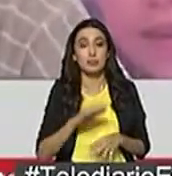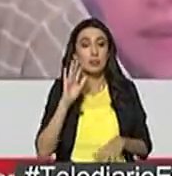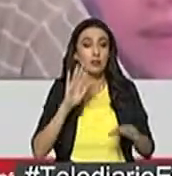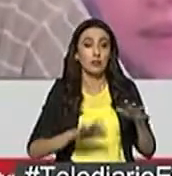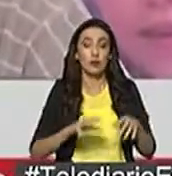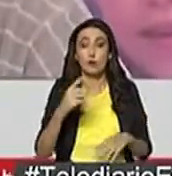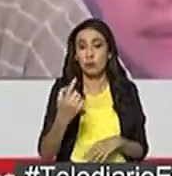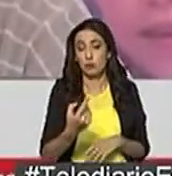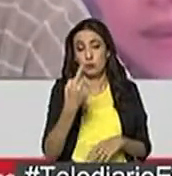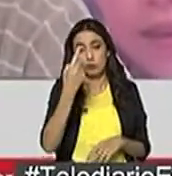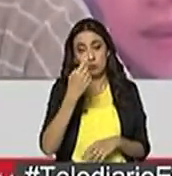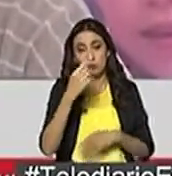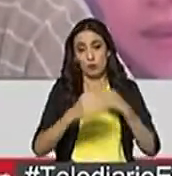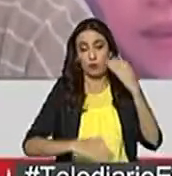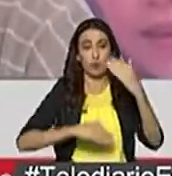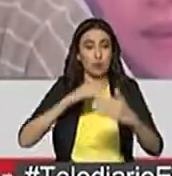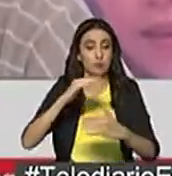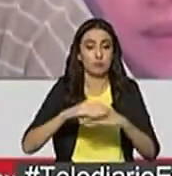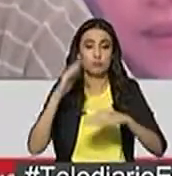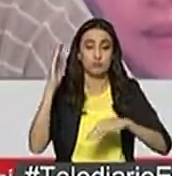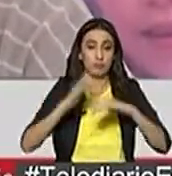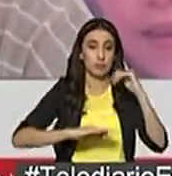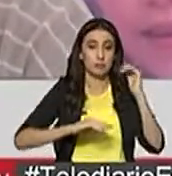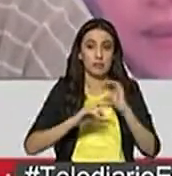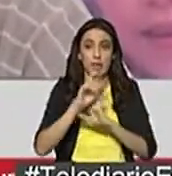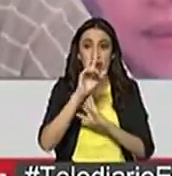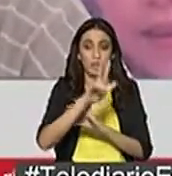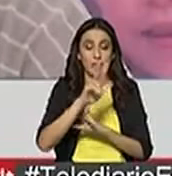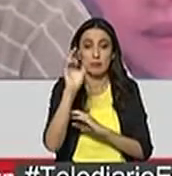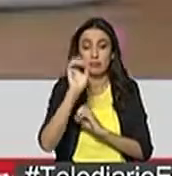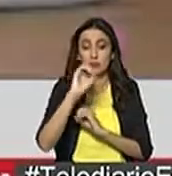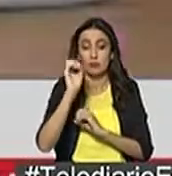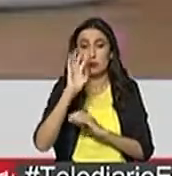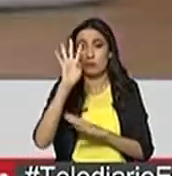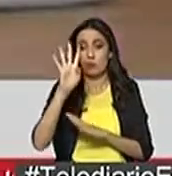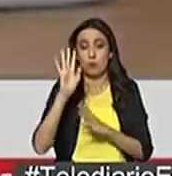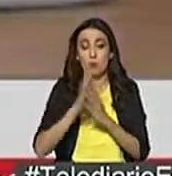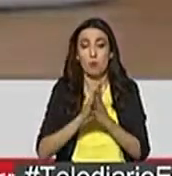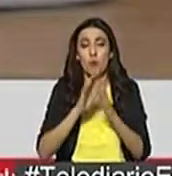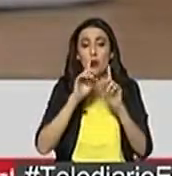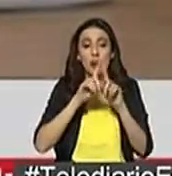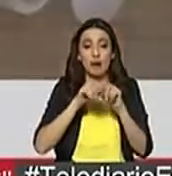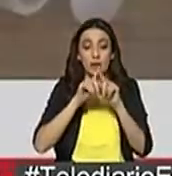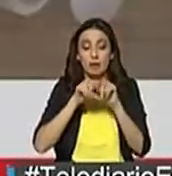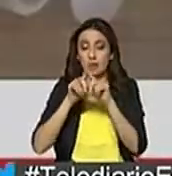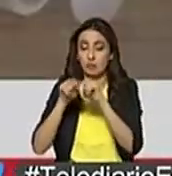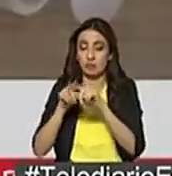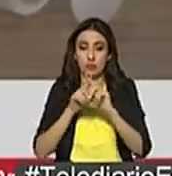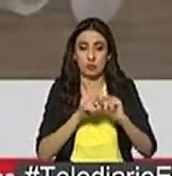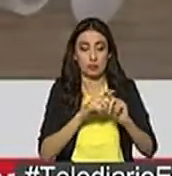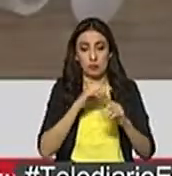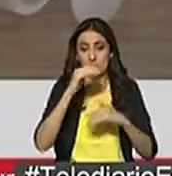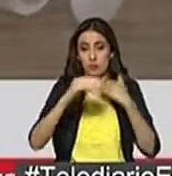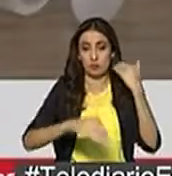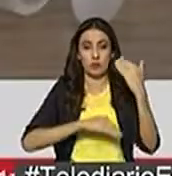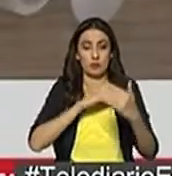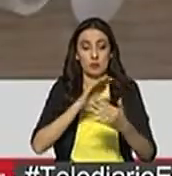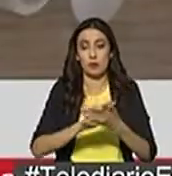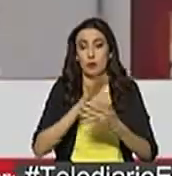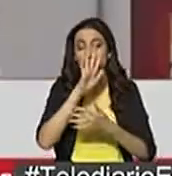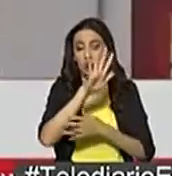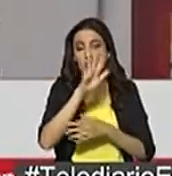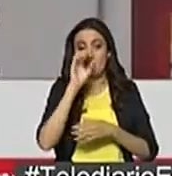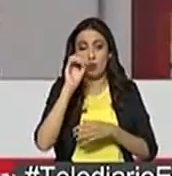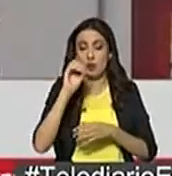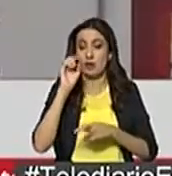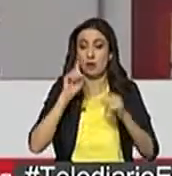general, deben realizar más de 3-4 mediciones al día. El valor comercial de cada tirita puede llegar hasta desde 50